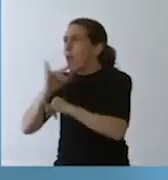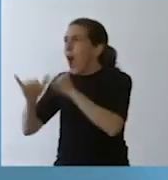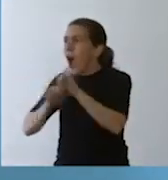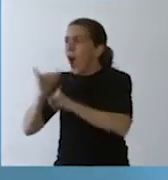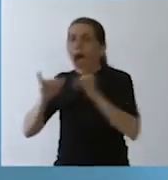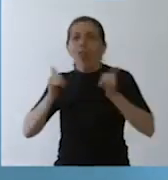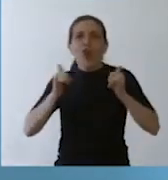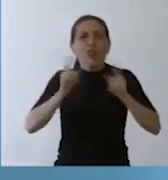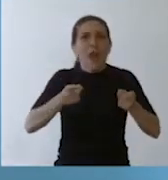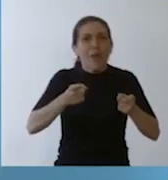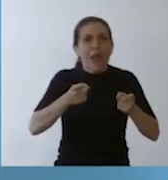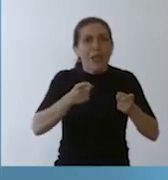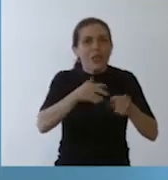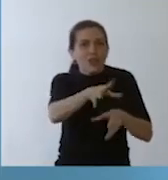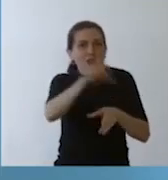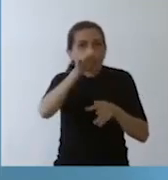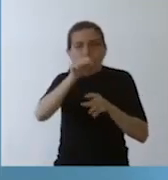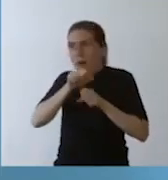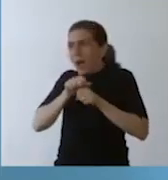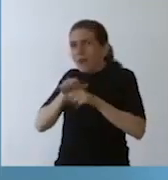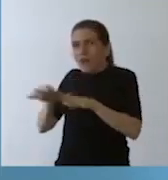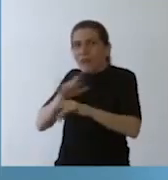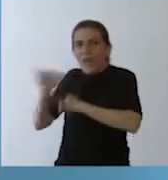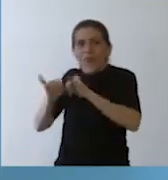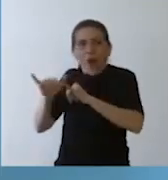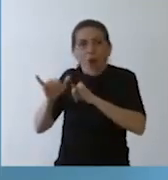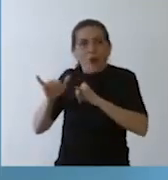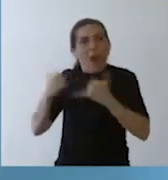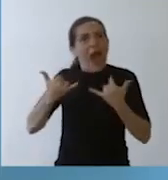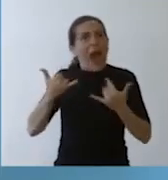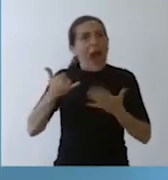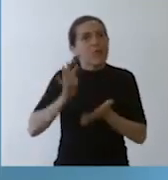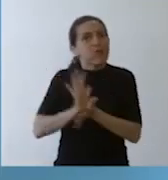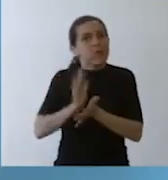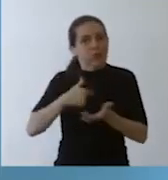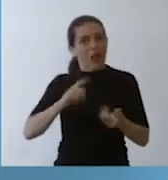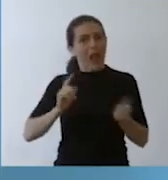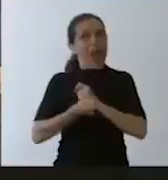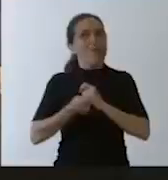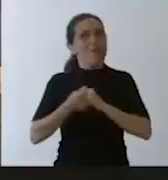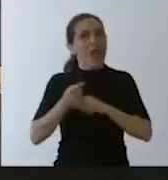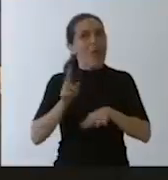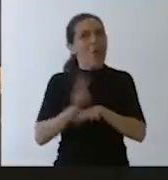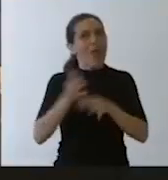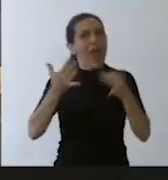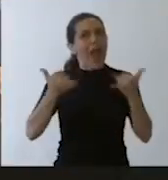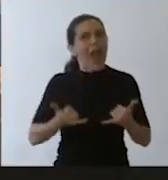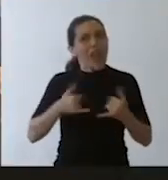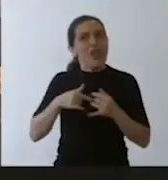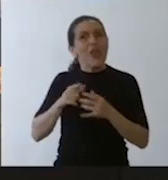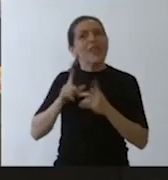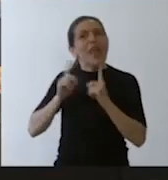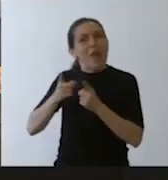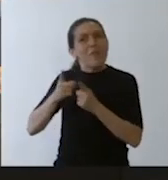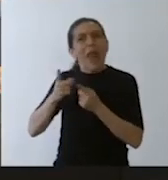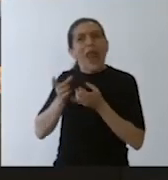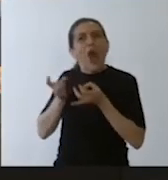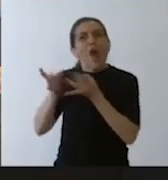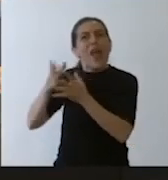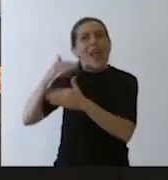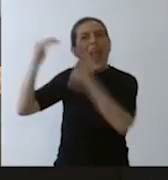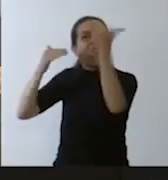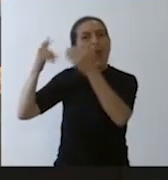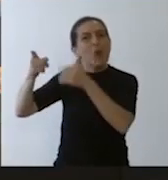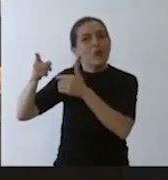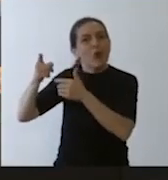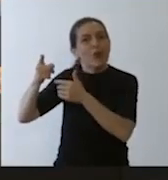que motivan conductas muchas veces en los adultos y en adultos mayores. Así que es un punto importante y